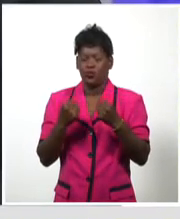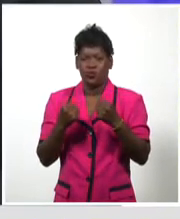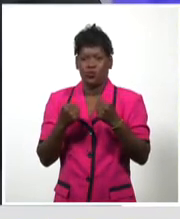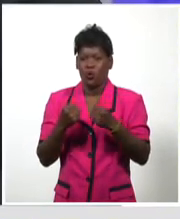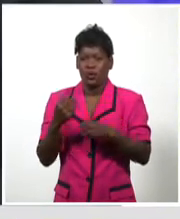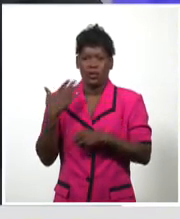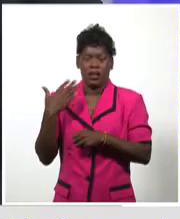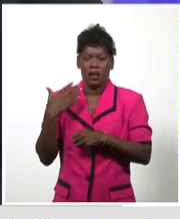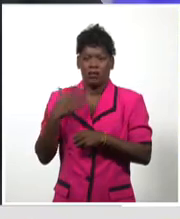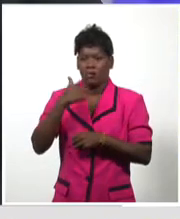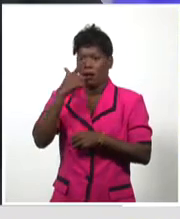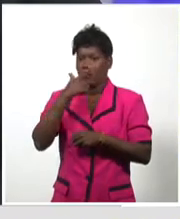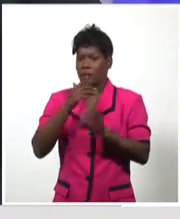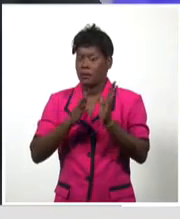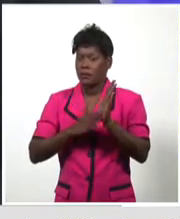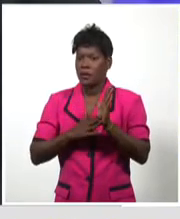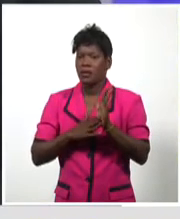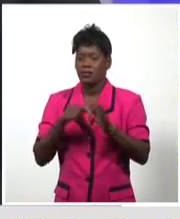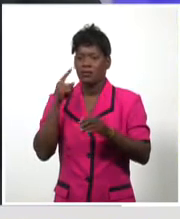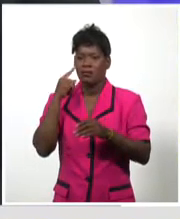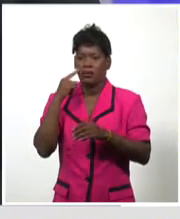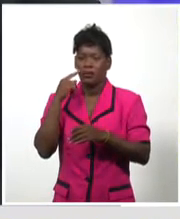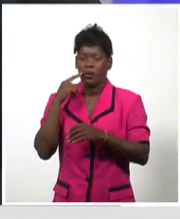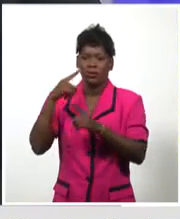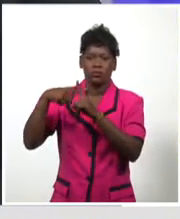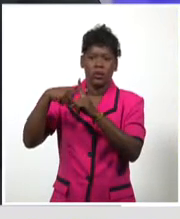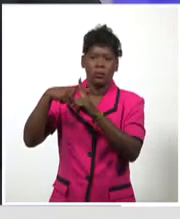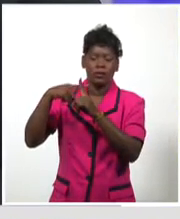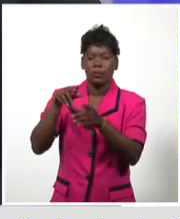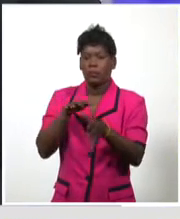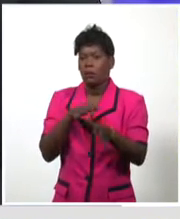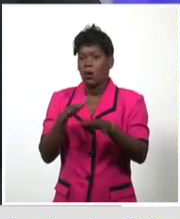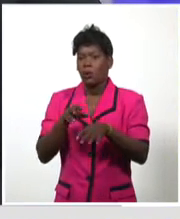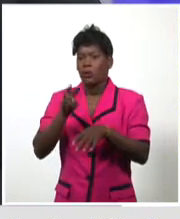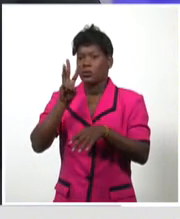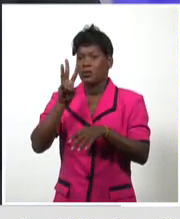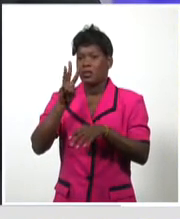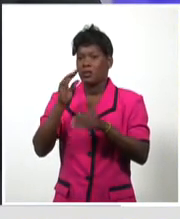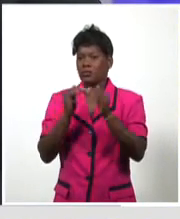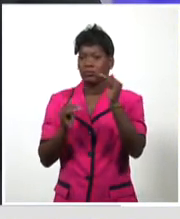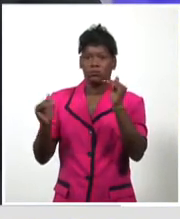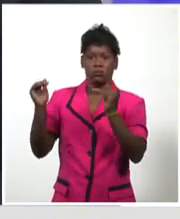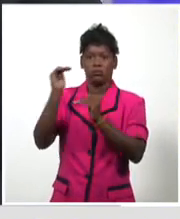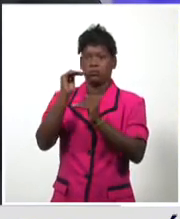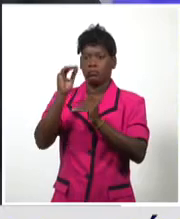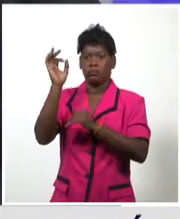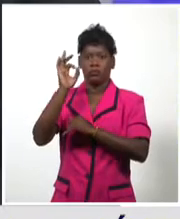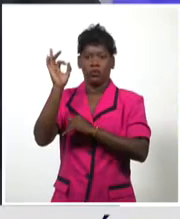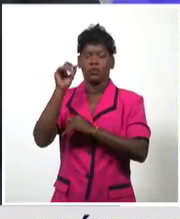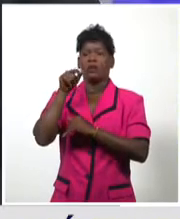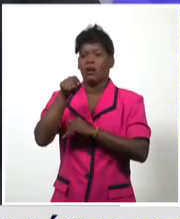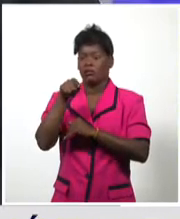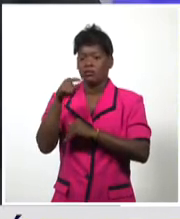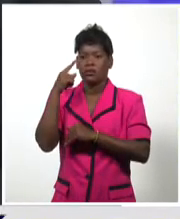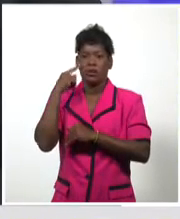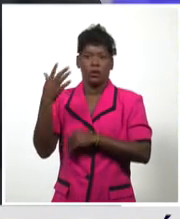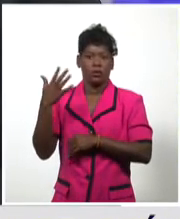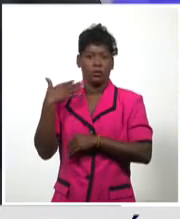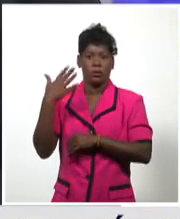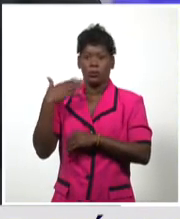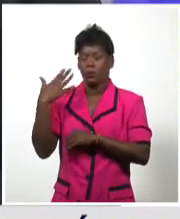más cálido. Las temperaturas estuvieron como promedio alrededor de 3 grados por encima de sus medias, tanto la temperatura media como la